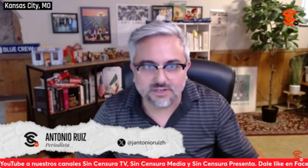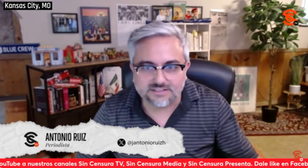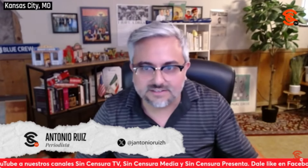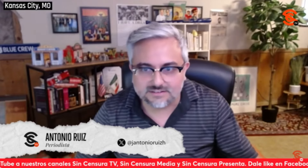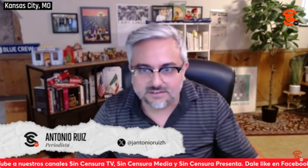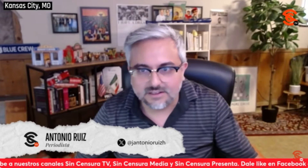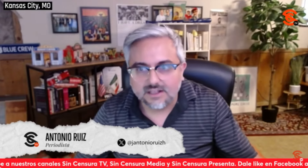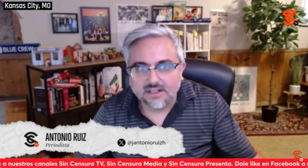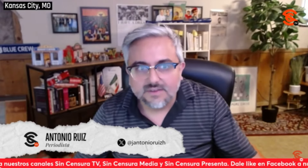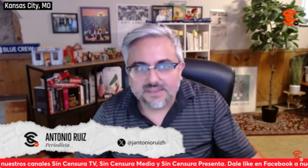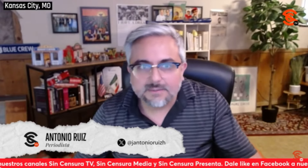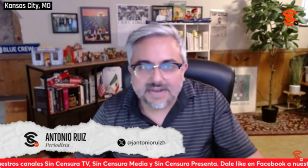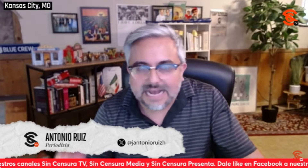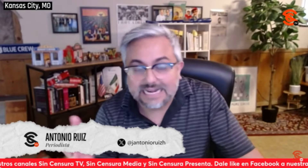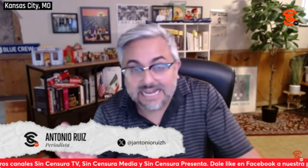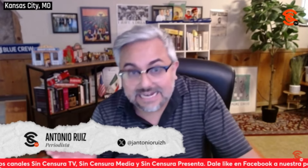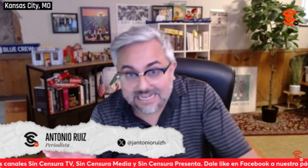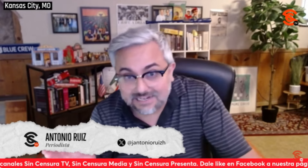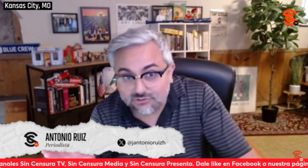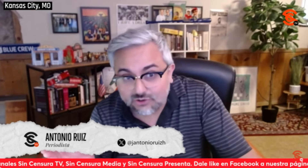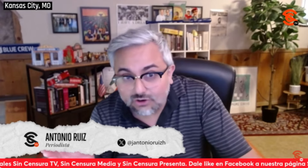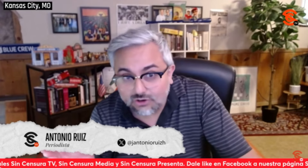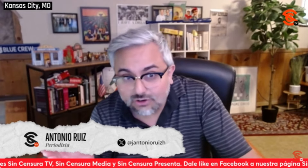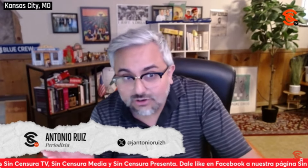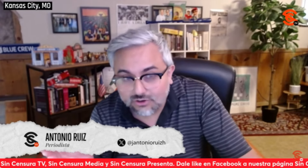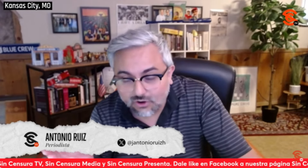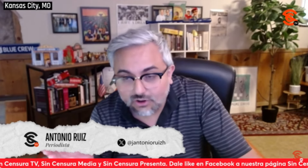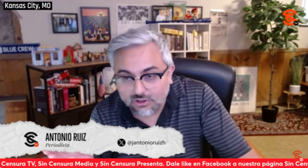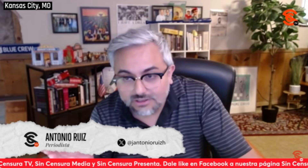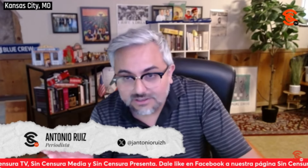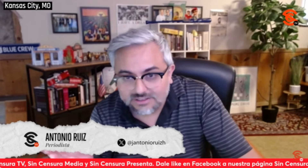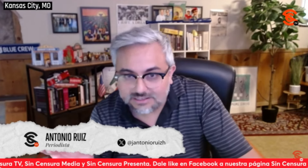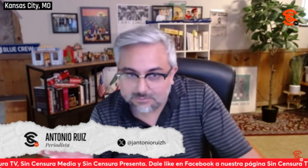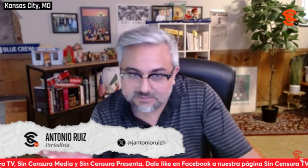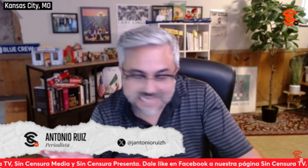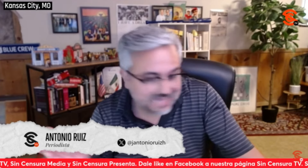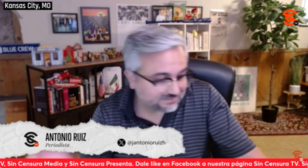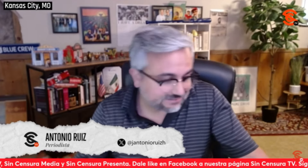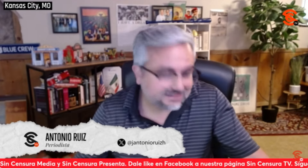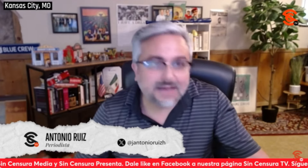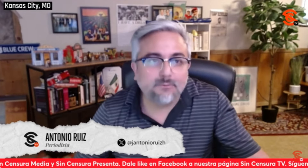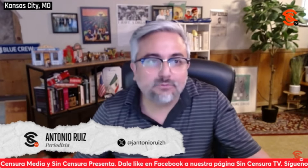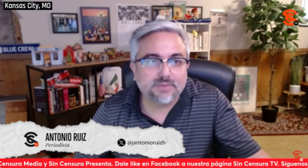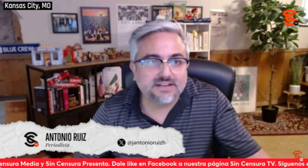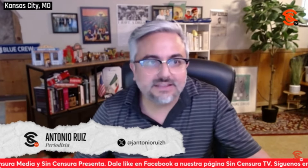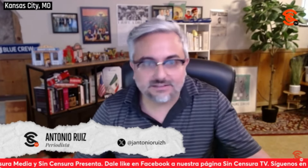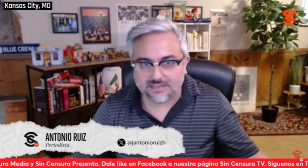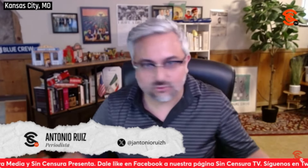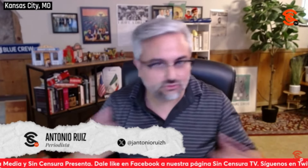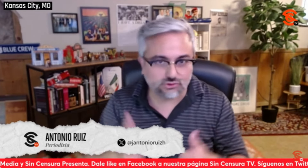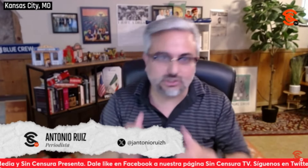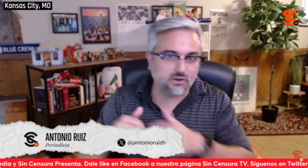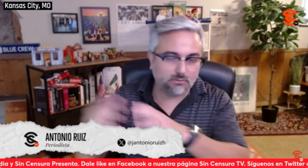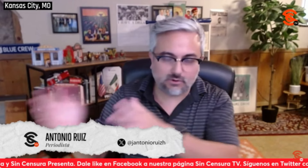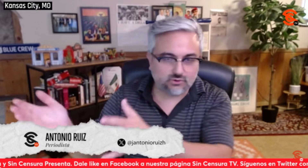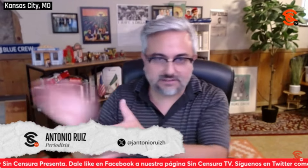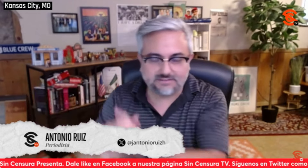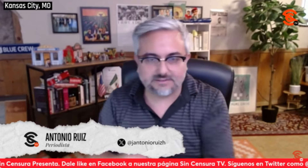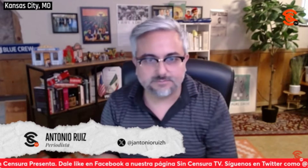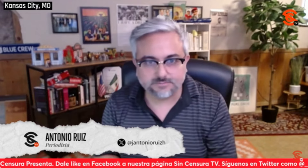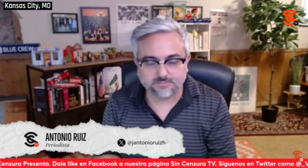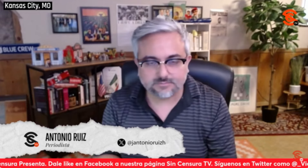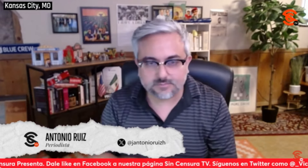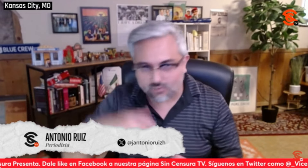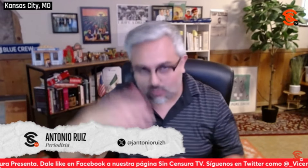oscuro y gris es, iban a ganar la elección, ¿no? Y ¡zas! Que ambos pierden, tanto Xóchitl como el Yunes